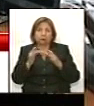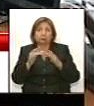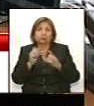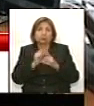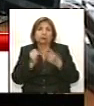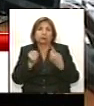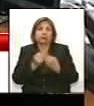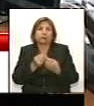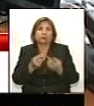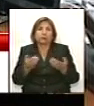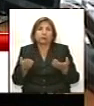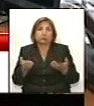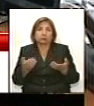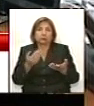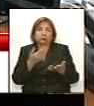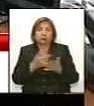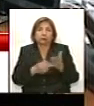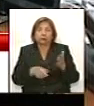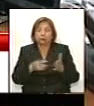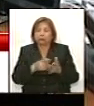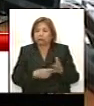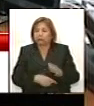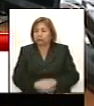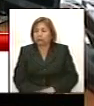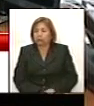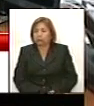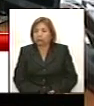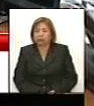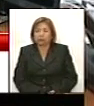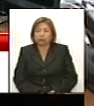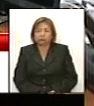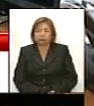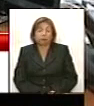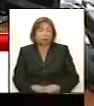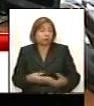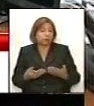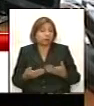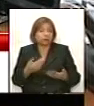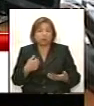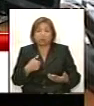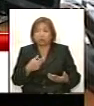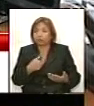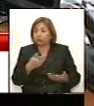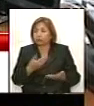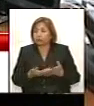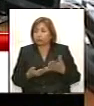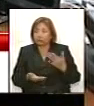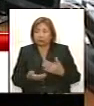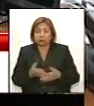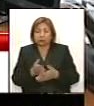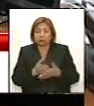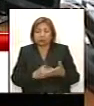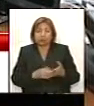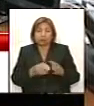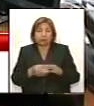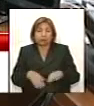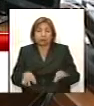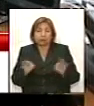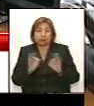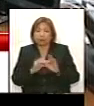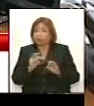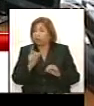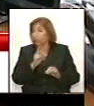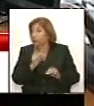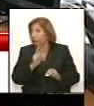está vinculado a esta expresión de discriminación. Entonces, eso como una primera parte que nos parece como importante, porque si